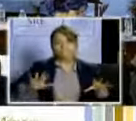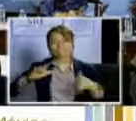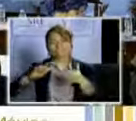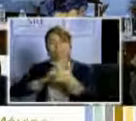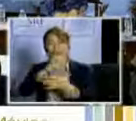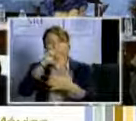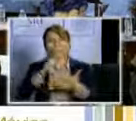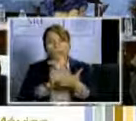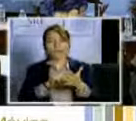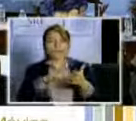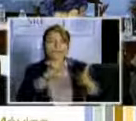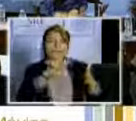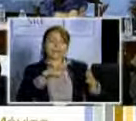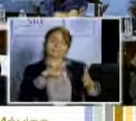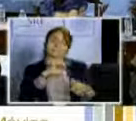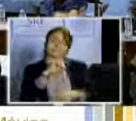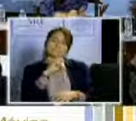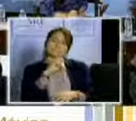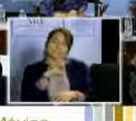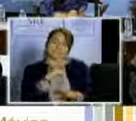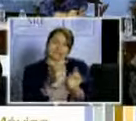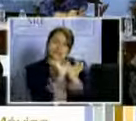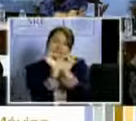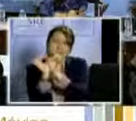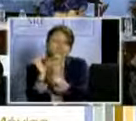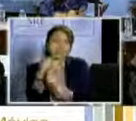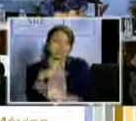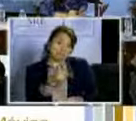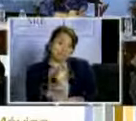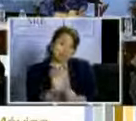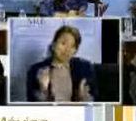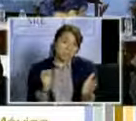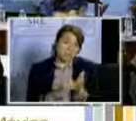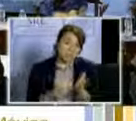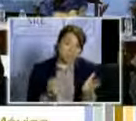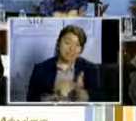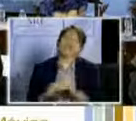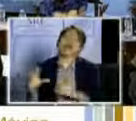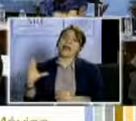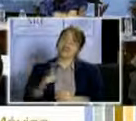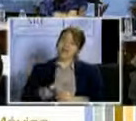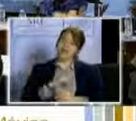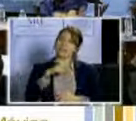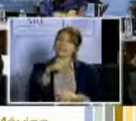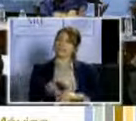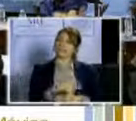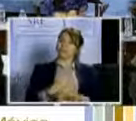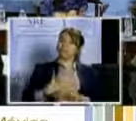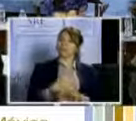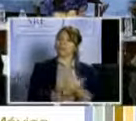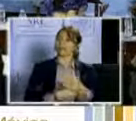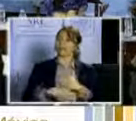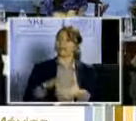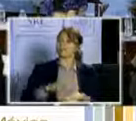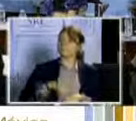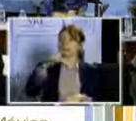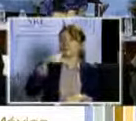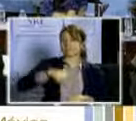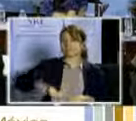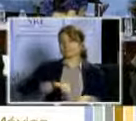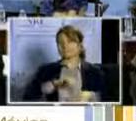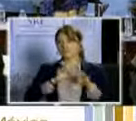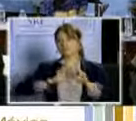siendo una de las regiones más pacíficas del mundo, pero tenemos nuestros conflictos territoriales, pero qué bueno que los países de la